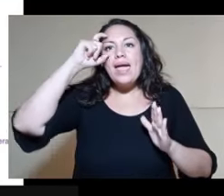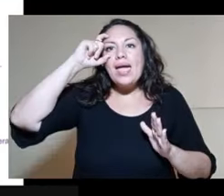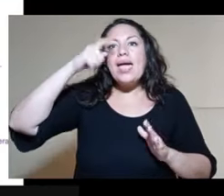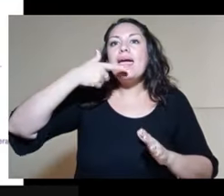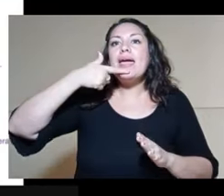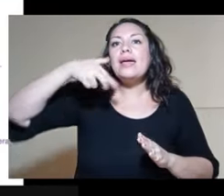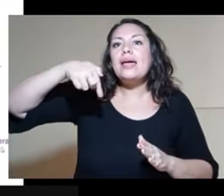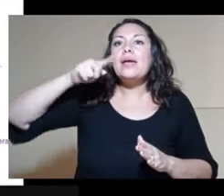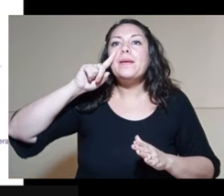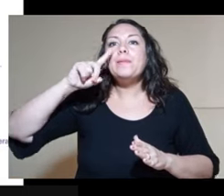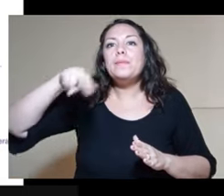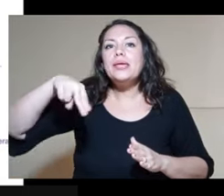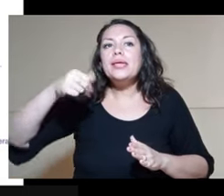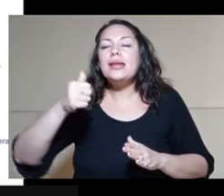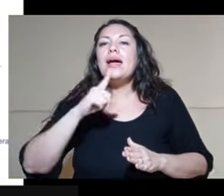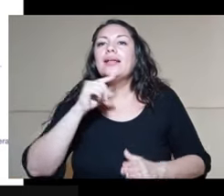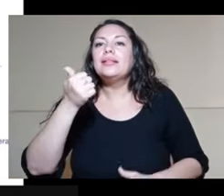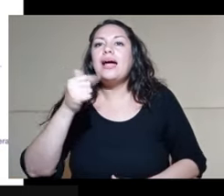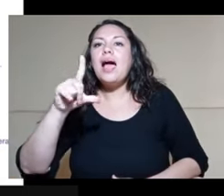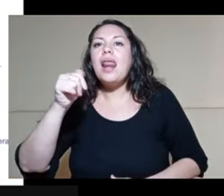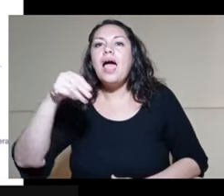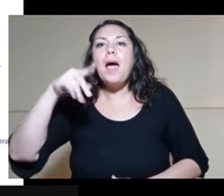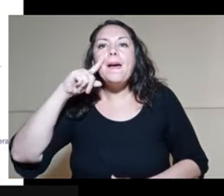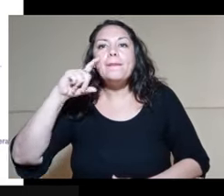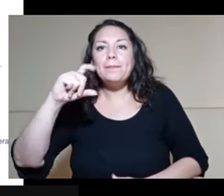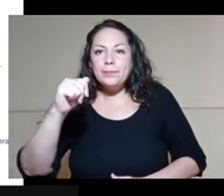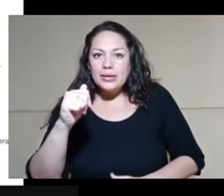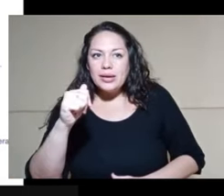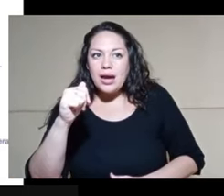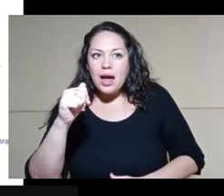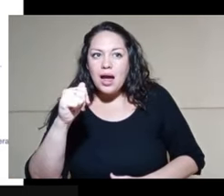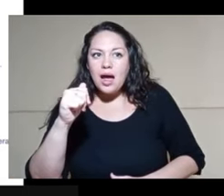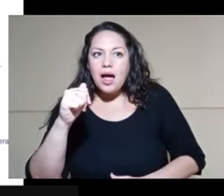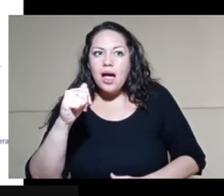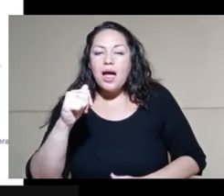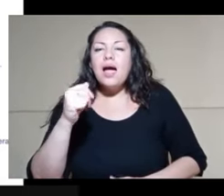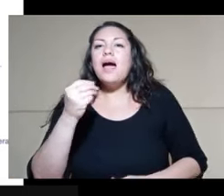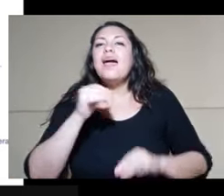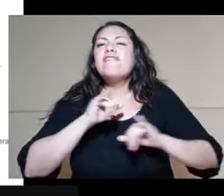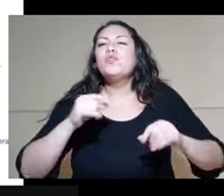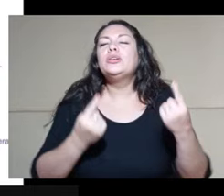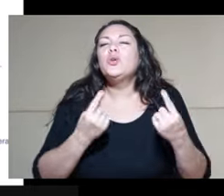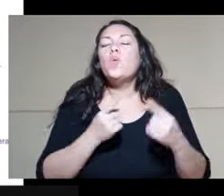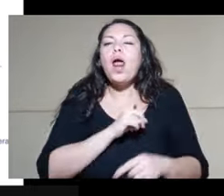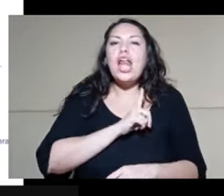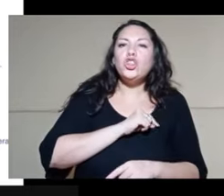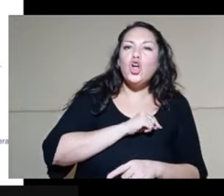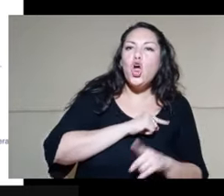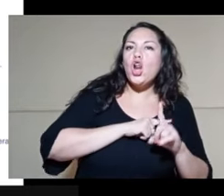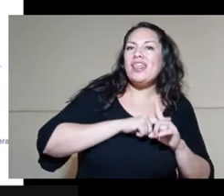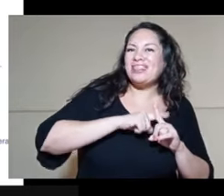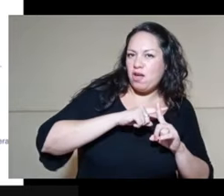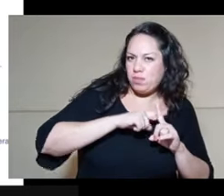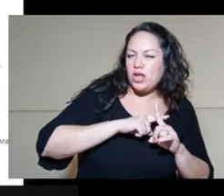espinotalámico lateral, ¿qué lleva? Miren acá arriba. ¿Qué lleva? Dolor y temperatura. Perdón. Muy bien, dolor